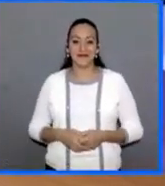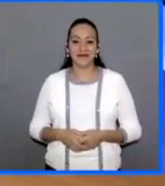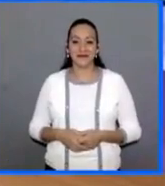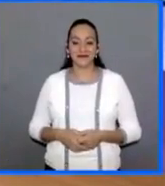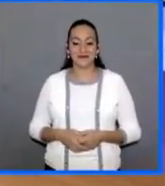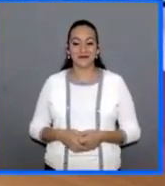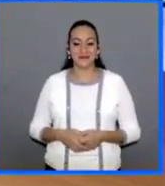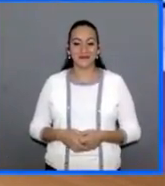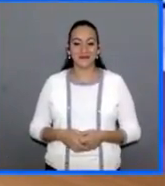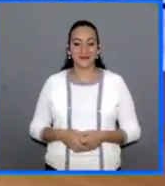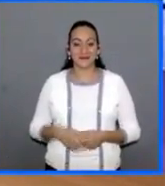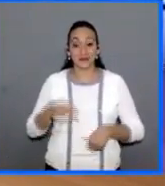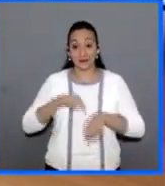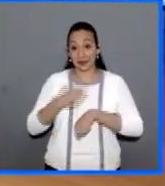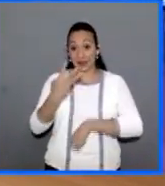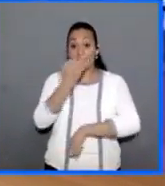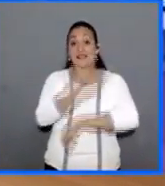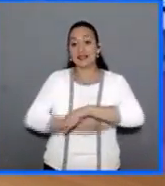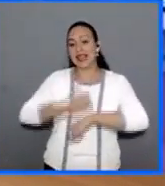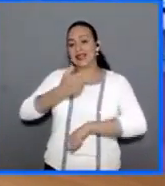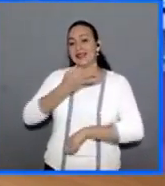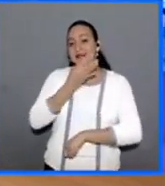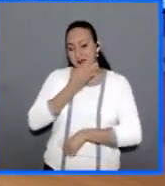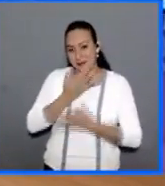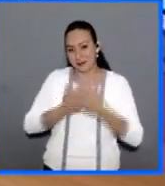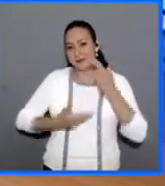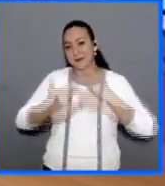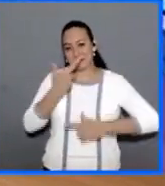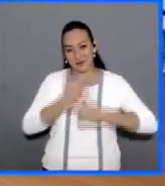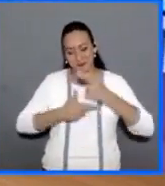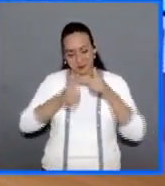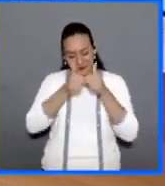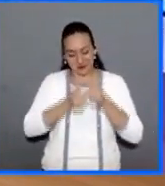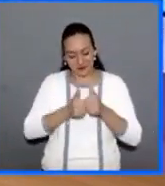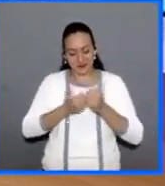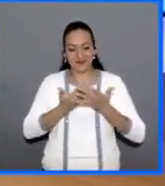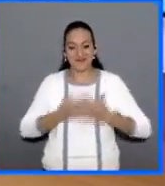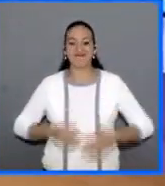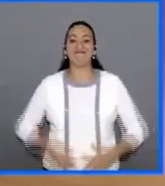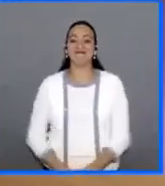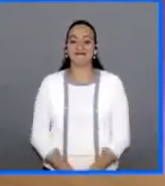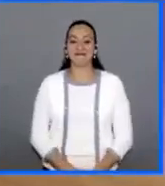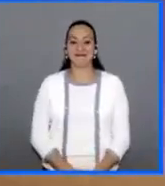3 de la tarde con 6 minutos, momento de hacer una pausa, pero regresamos con más noticias.